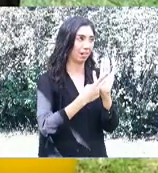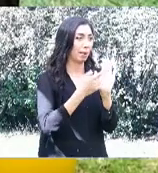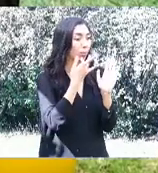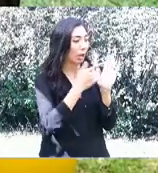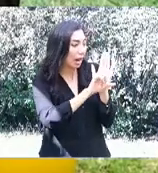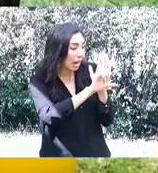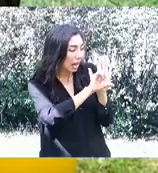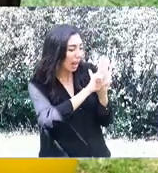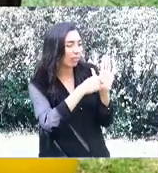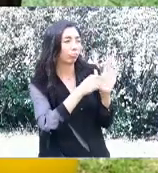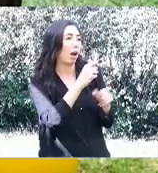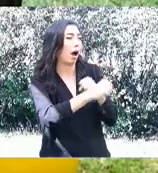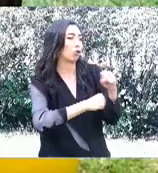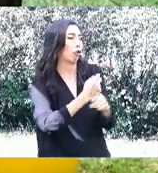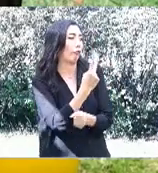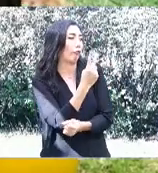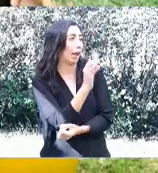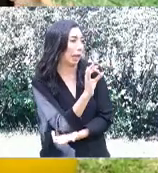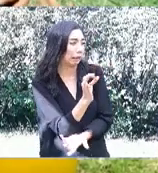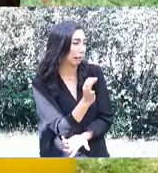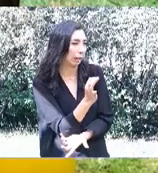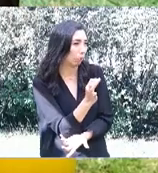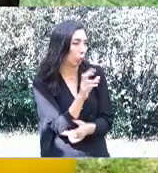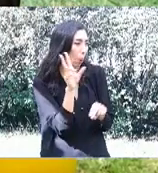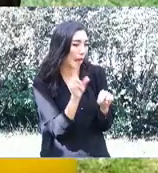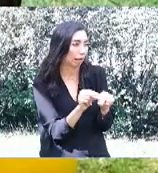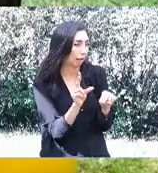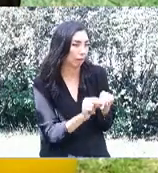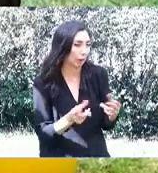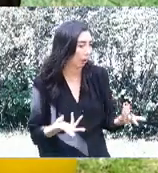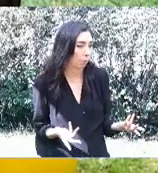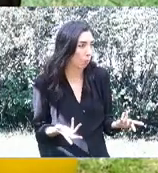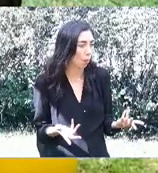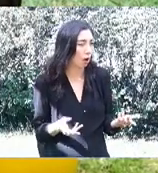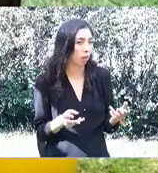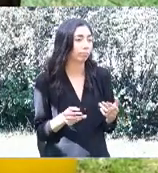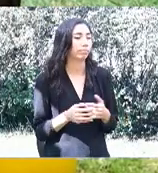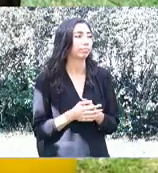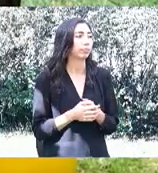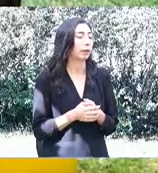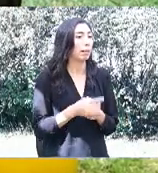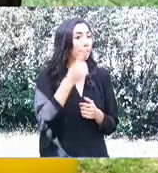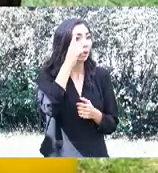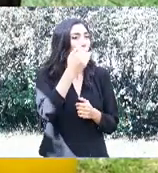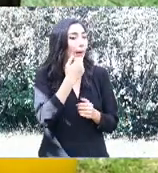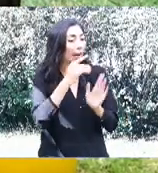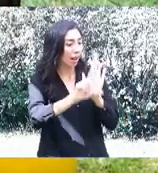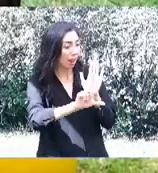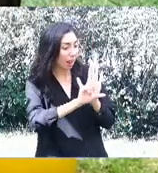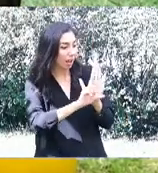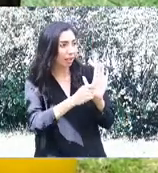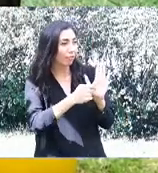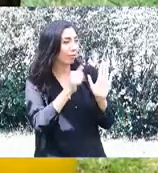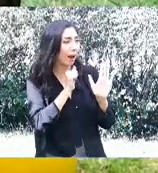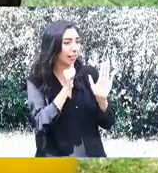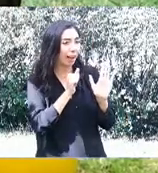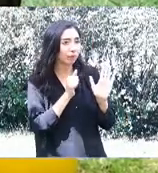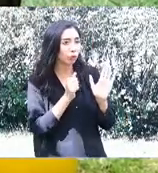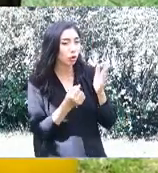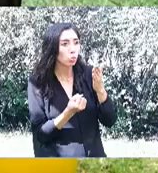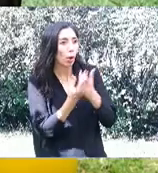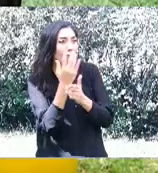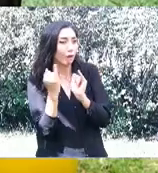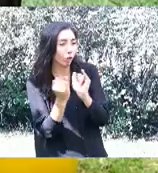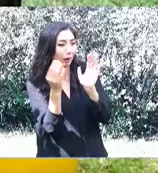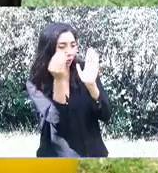que Data de los años 20 que está completamente desactualizada desde el punto de vista patrimonial pero también es una ley que está muy desactualizada Respecto a